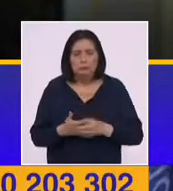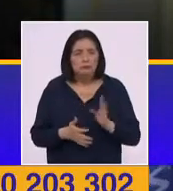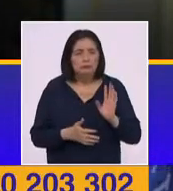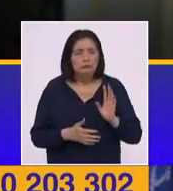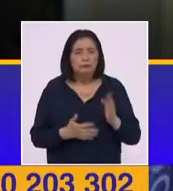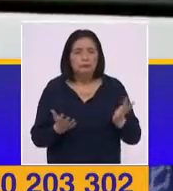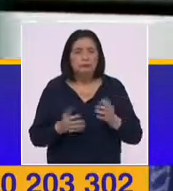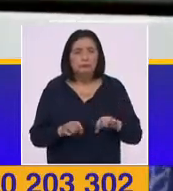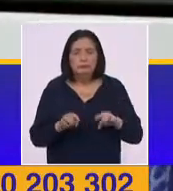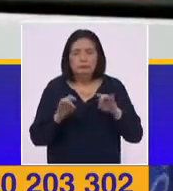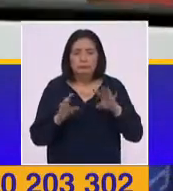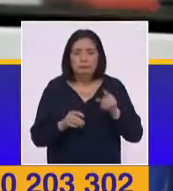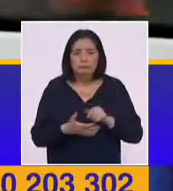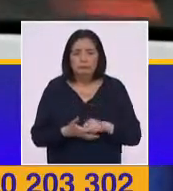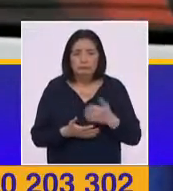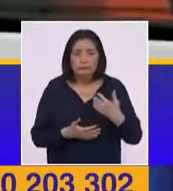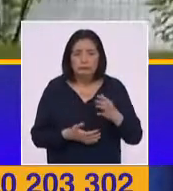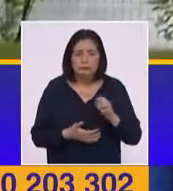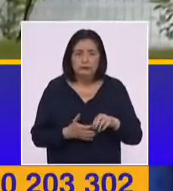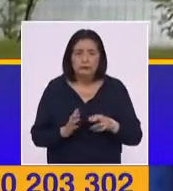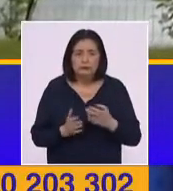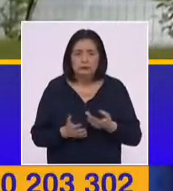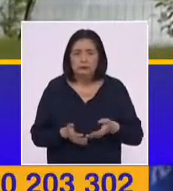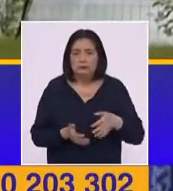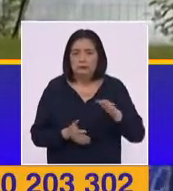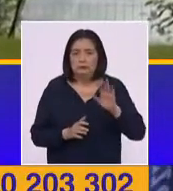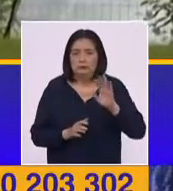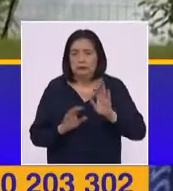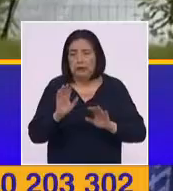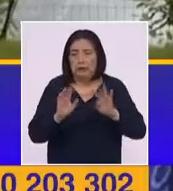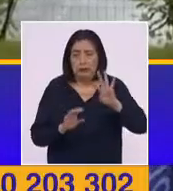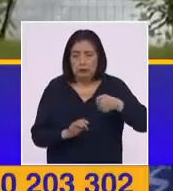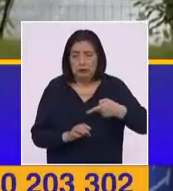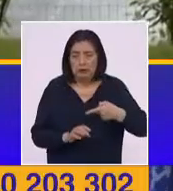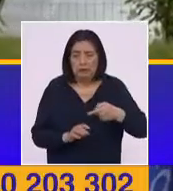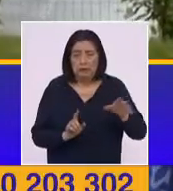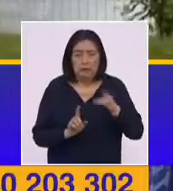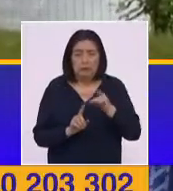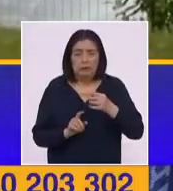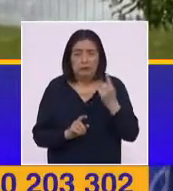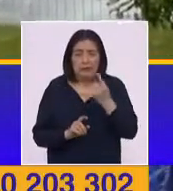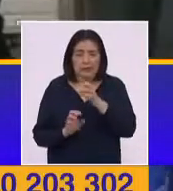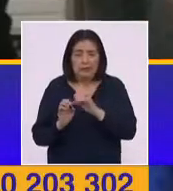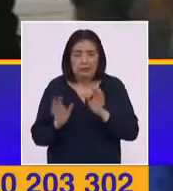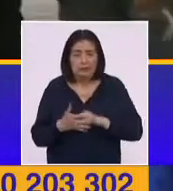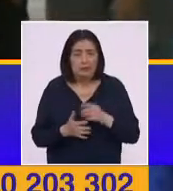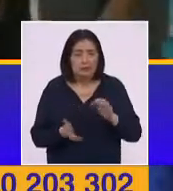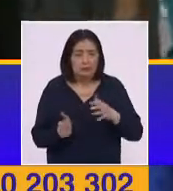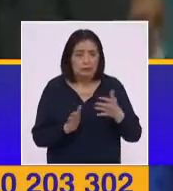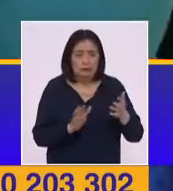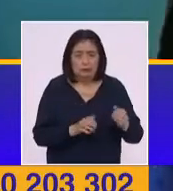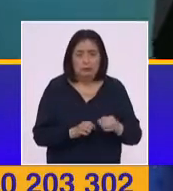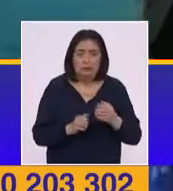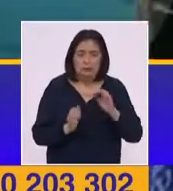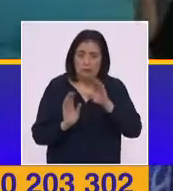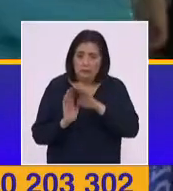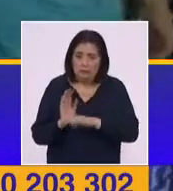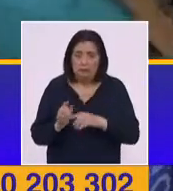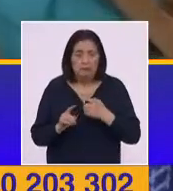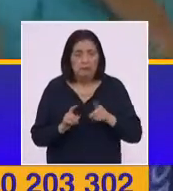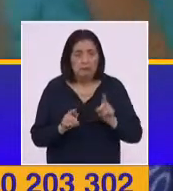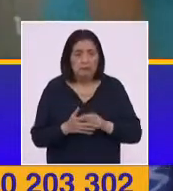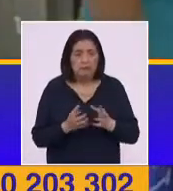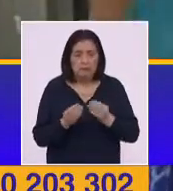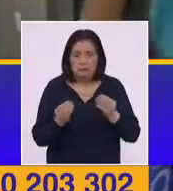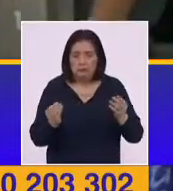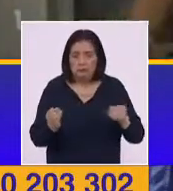es el de Austria, porque ellos han llegado a registrar más de 14.000 contagios por día. Si bien es cierto, su cifra de muertes todavía es baja, pero la